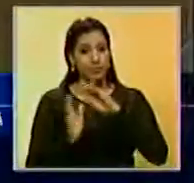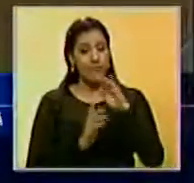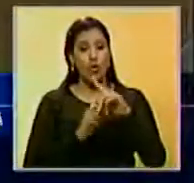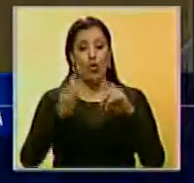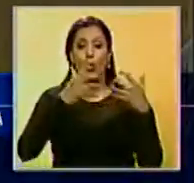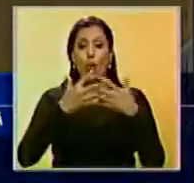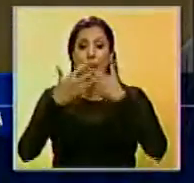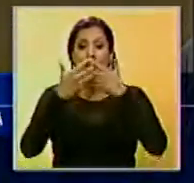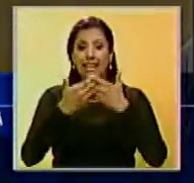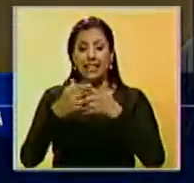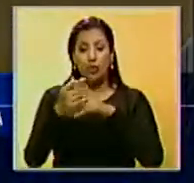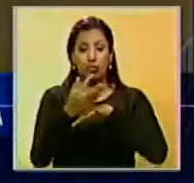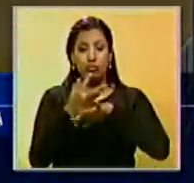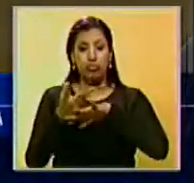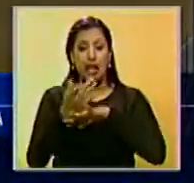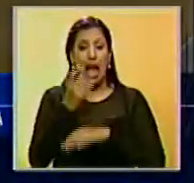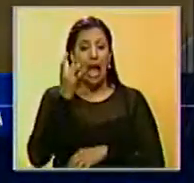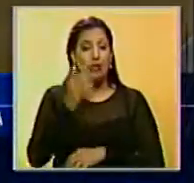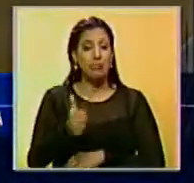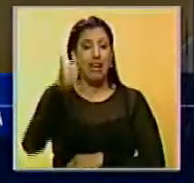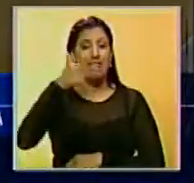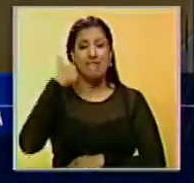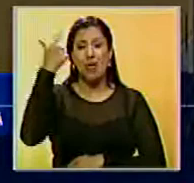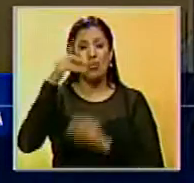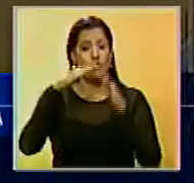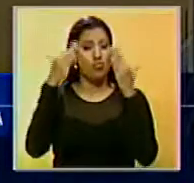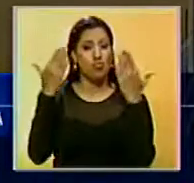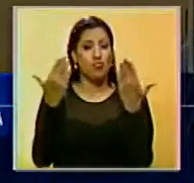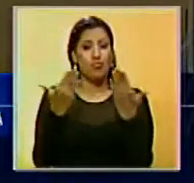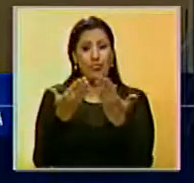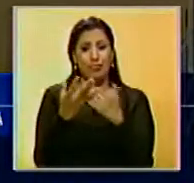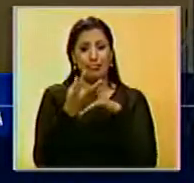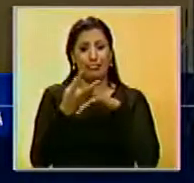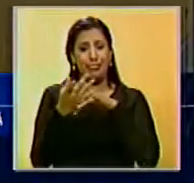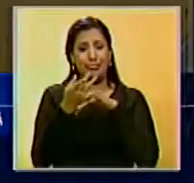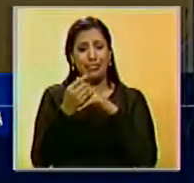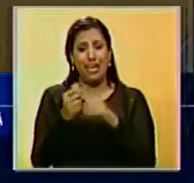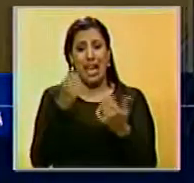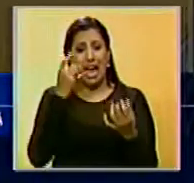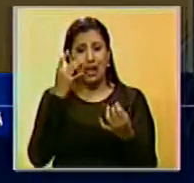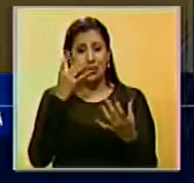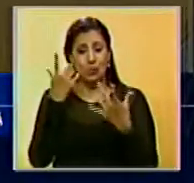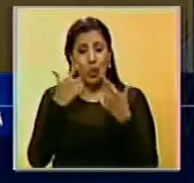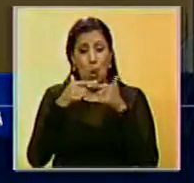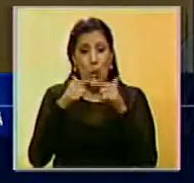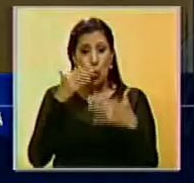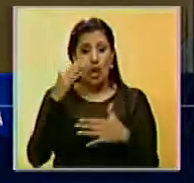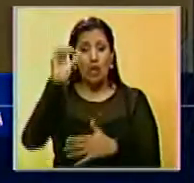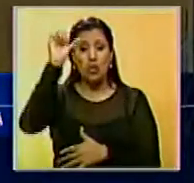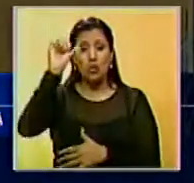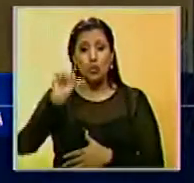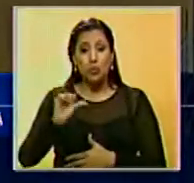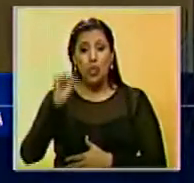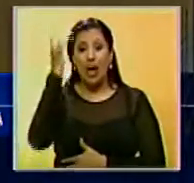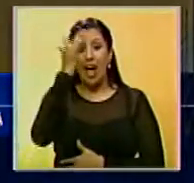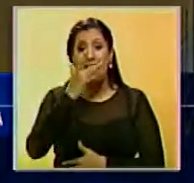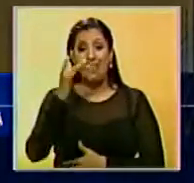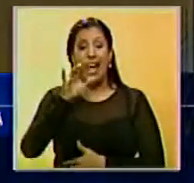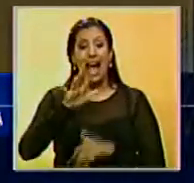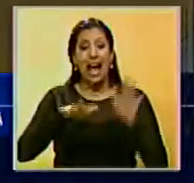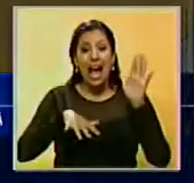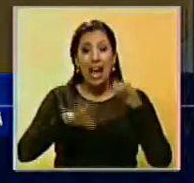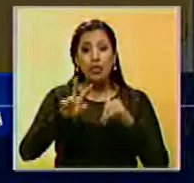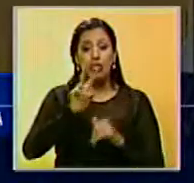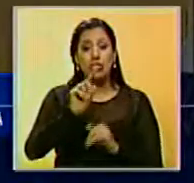En Estados Unidos, el diamante azul más famoso del mundo, conocido como el Oppenheimer Blue, una piedra sudafricana de